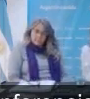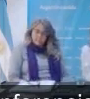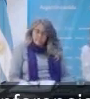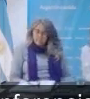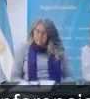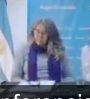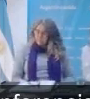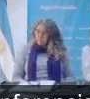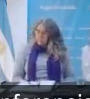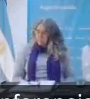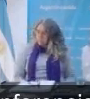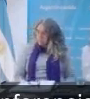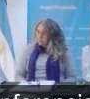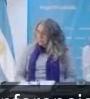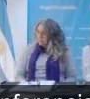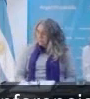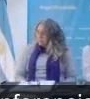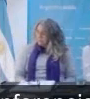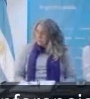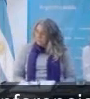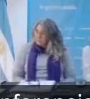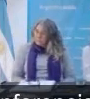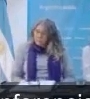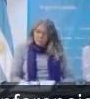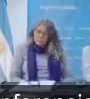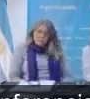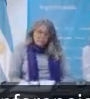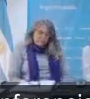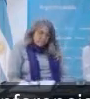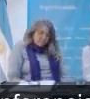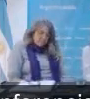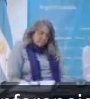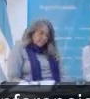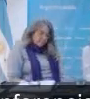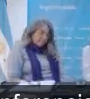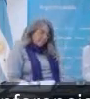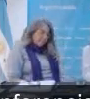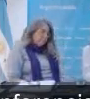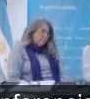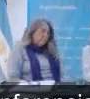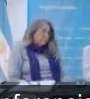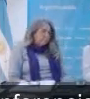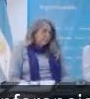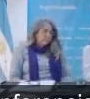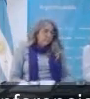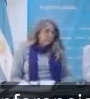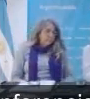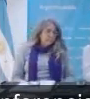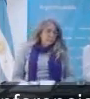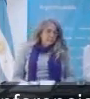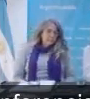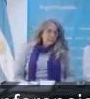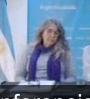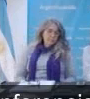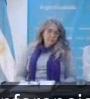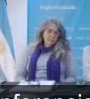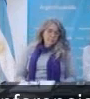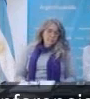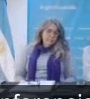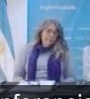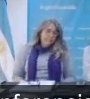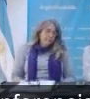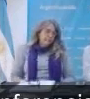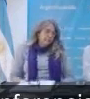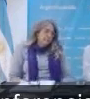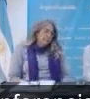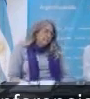particular? Dice que es una forma de comprender y comunicar. O sea, que es a partir de esas representaciones que tenemos,